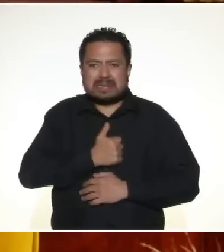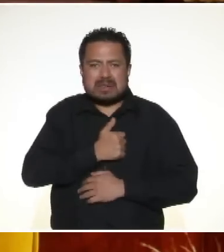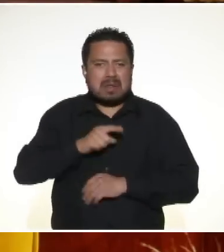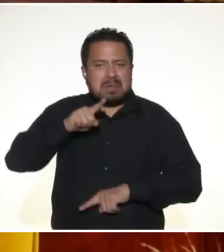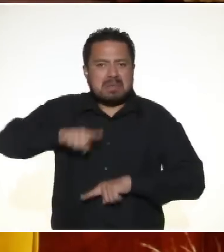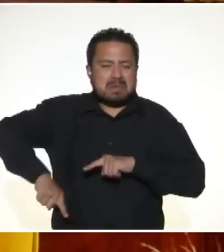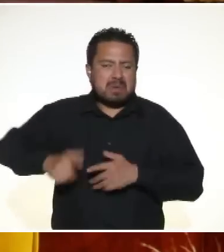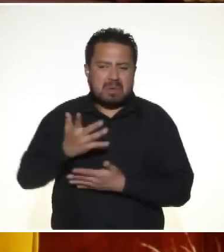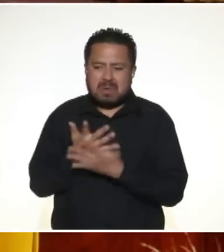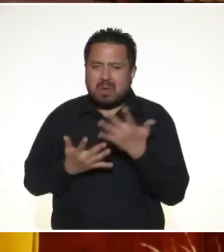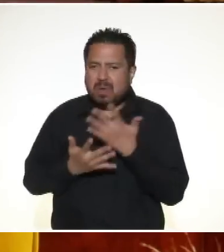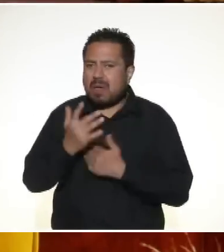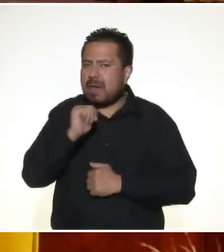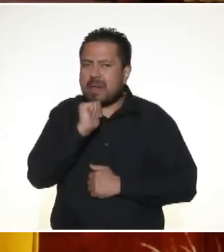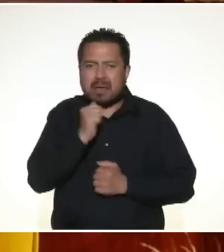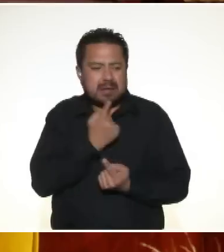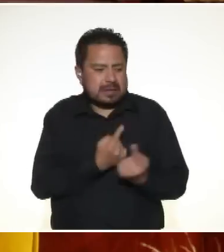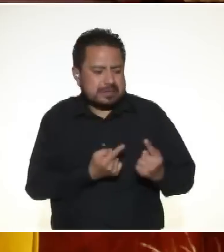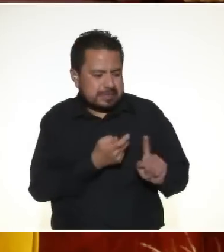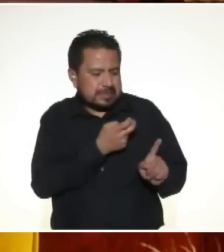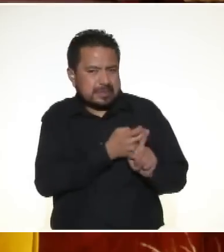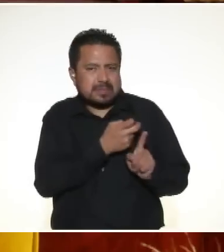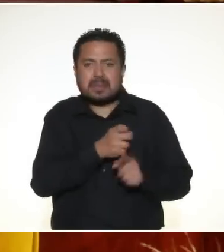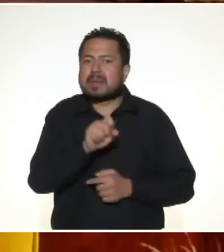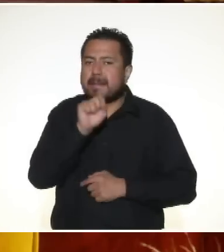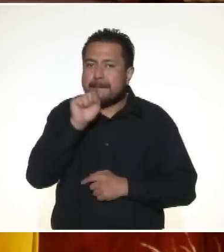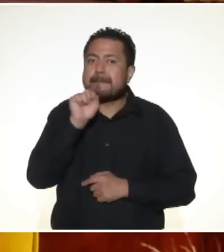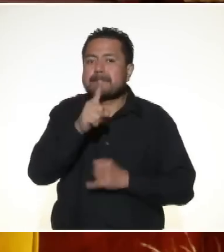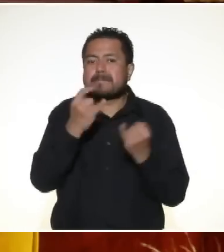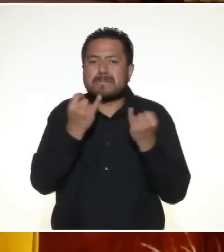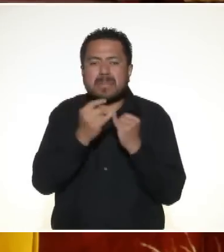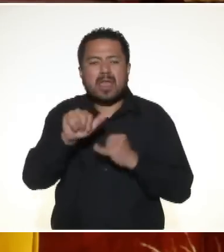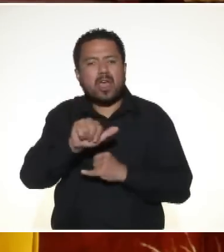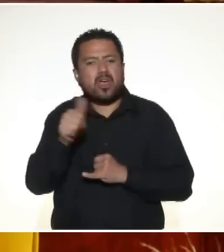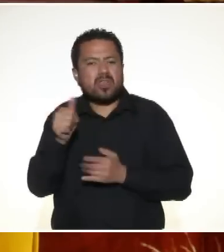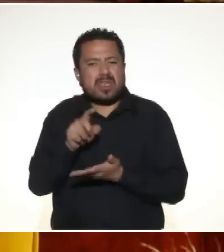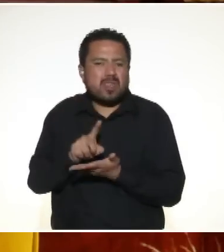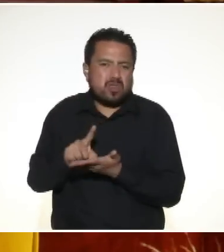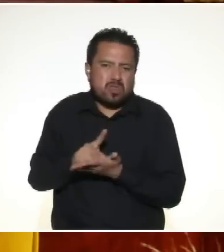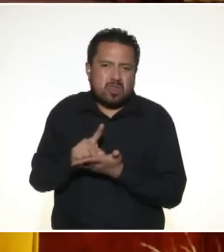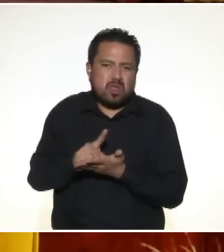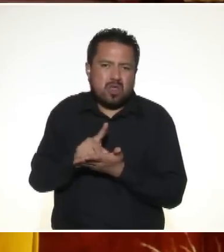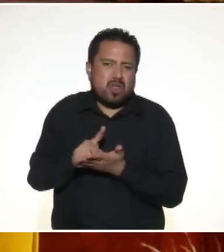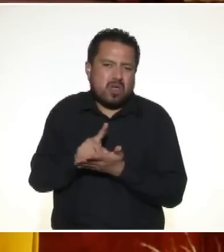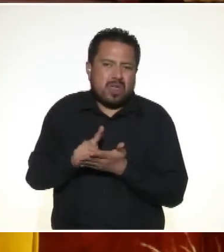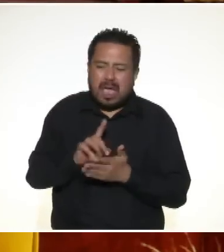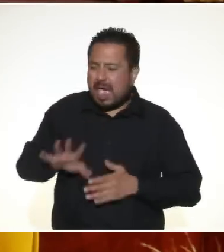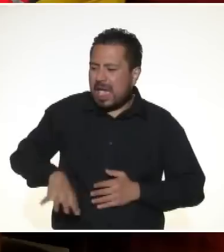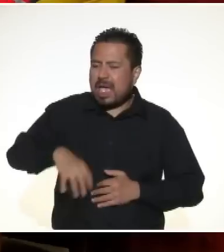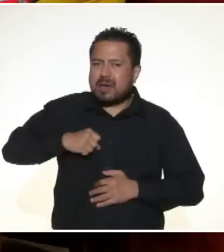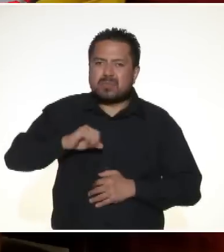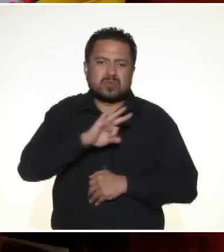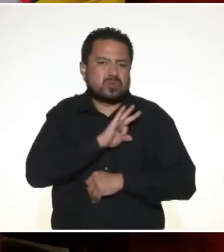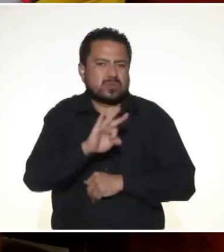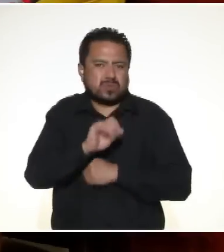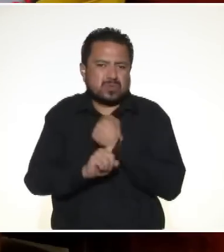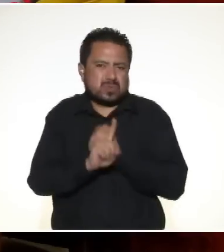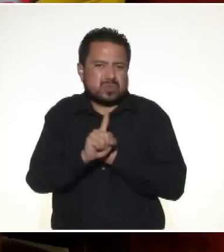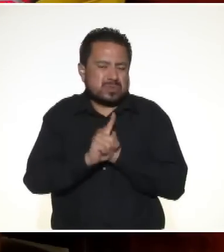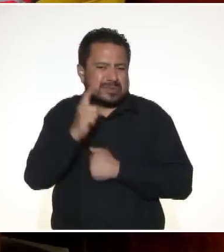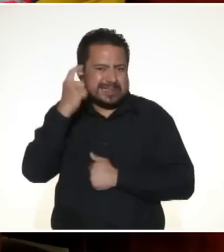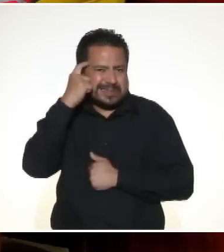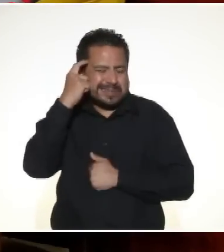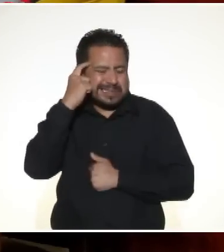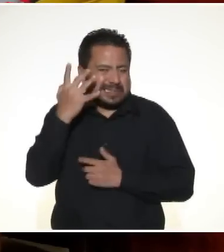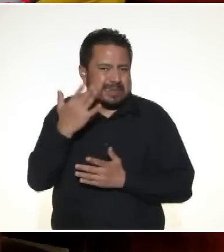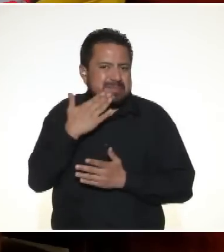en las manos de los menores de edad. Y por supuesto que hay otras drogas de abuso que pueden afectar el juicio y la